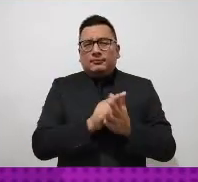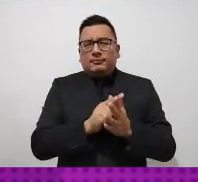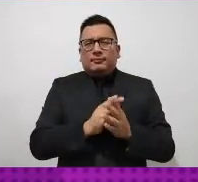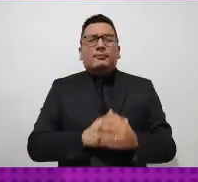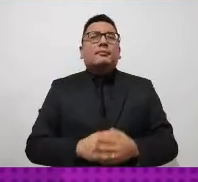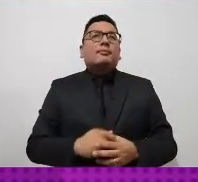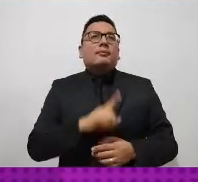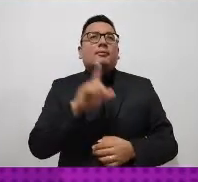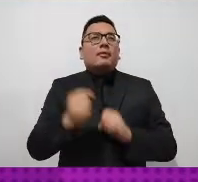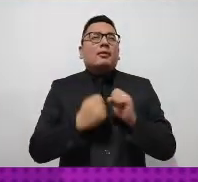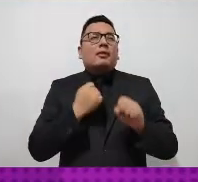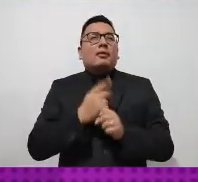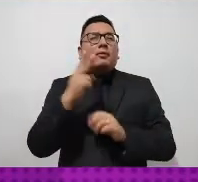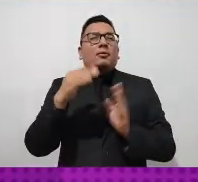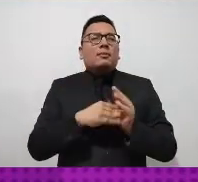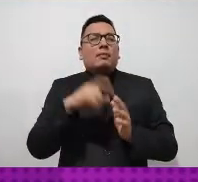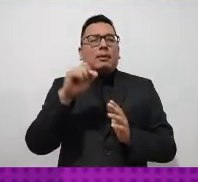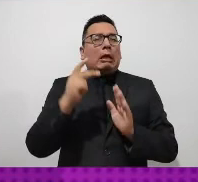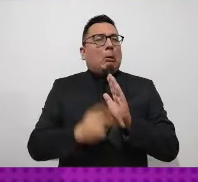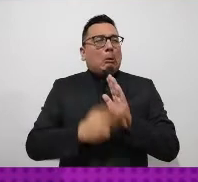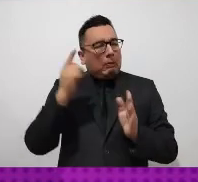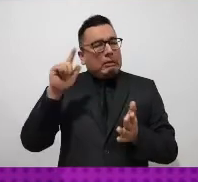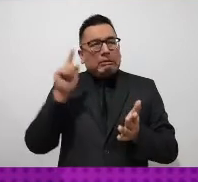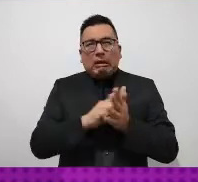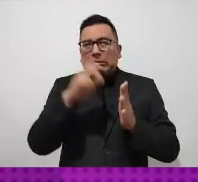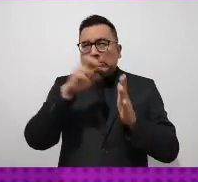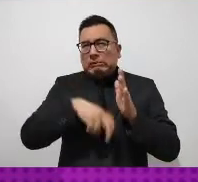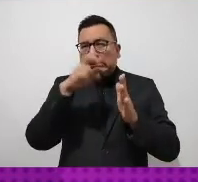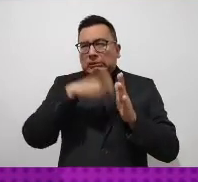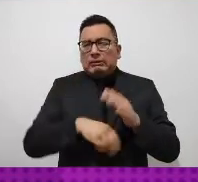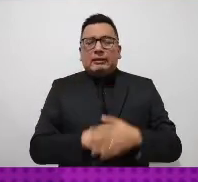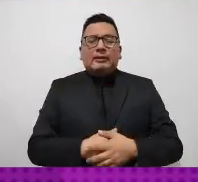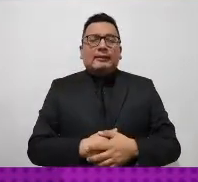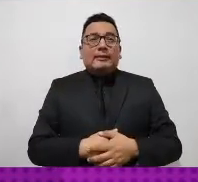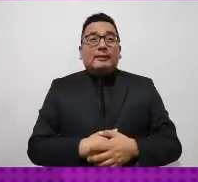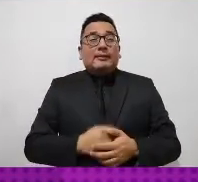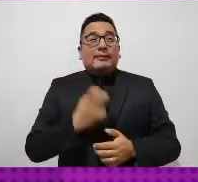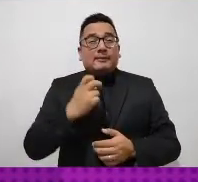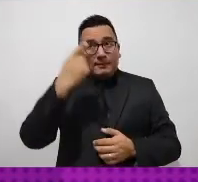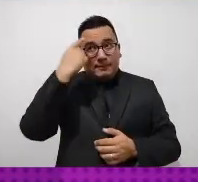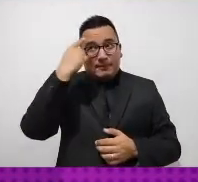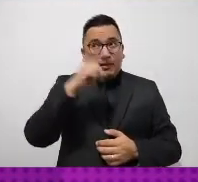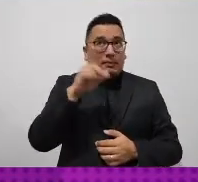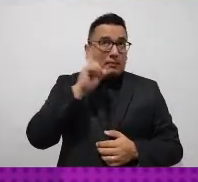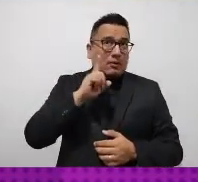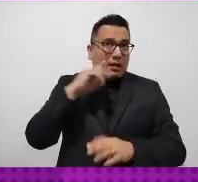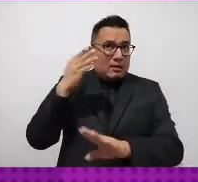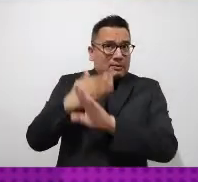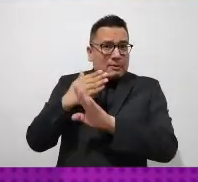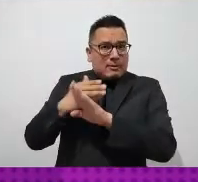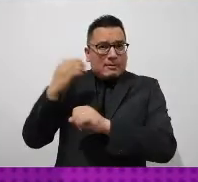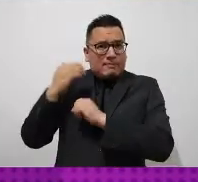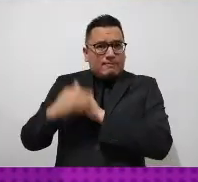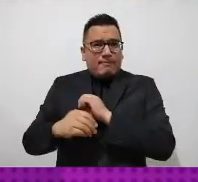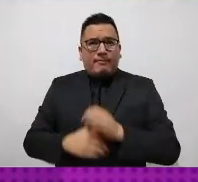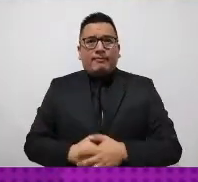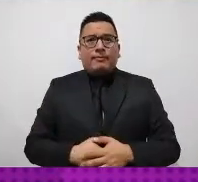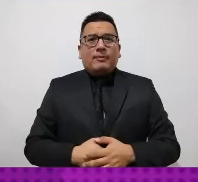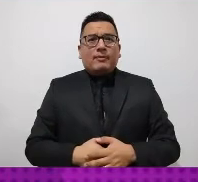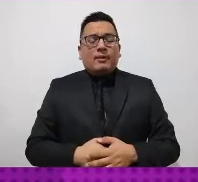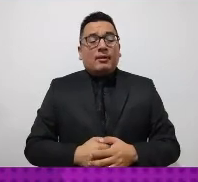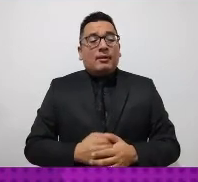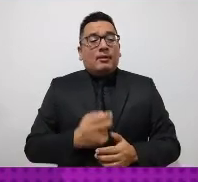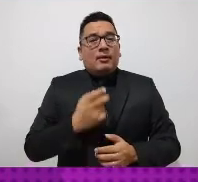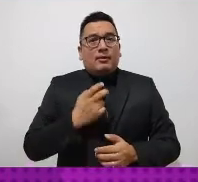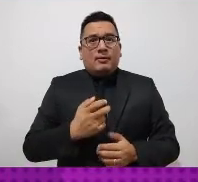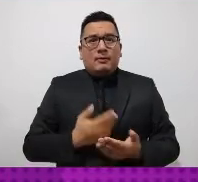en la del año siguiente, del año 2020, que luego también fue una reforma en materia de violencia contra las mujeres, pues